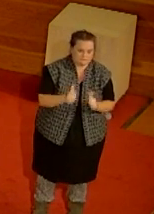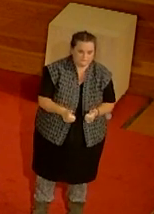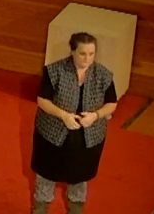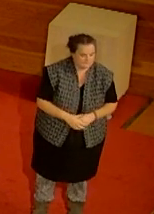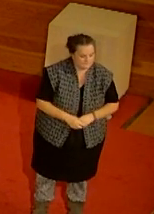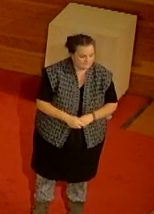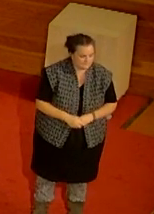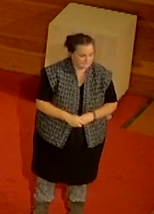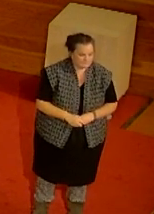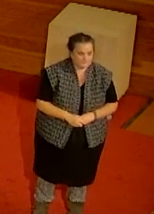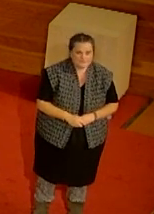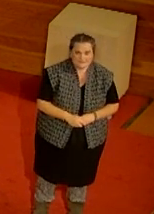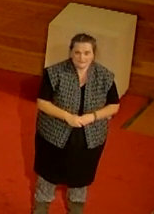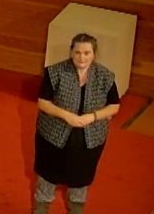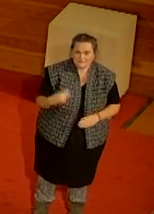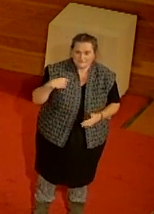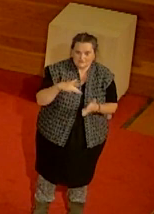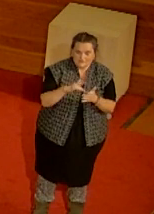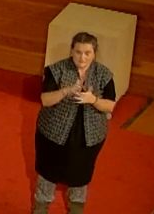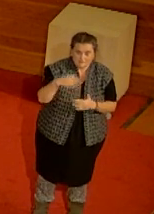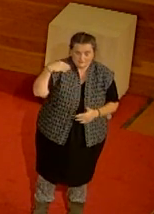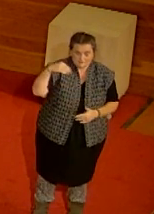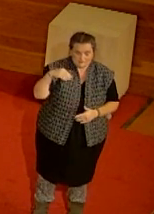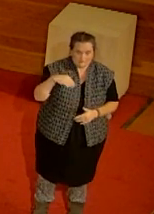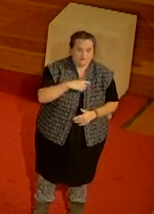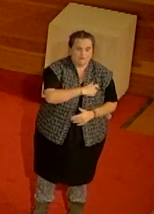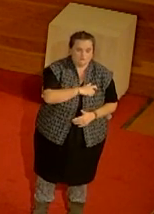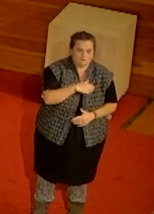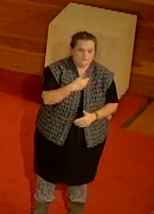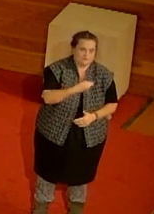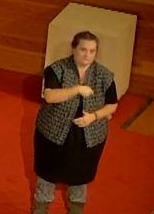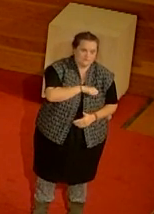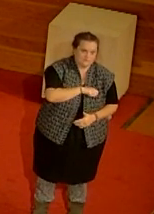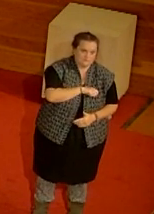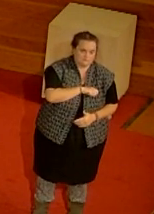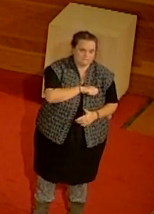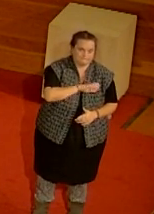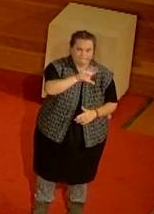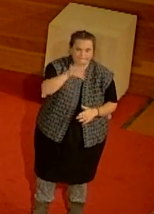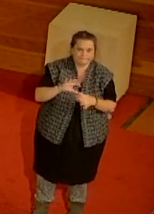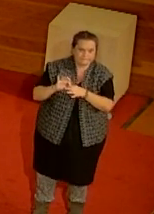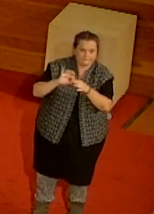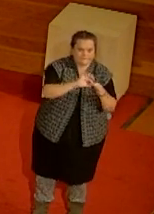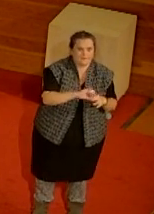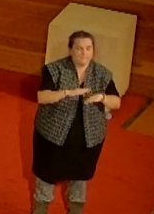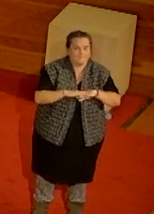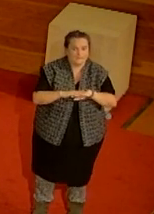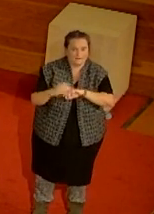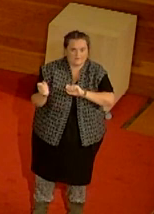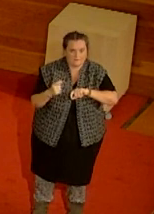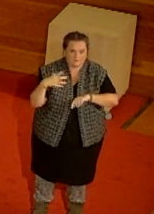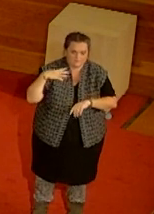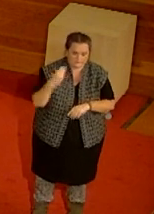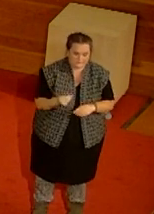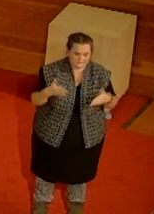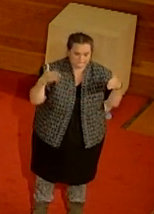decía que Jesús Núñez es presidente del comité español de la de la agencia de las Naciones Unidas para los refugiados palestinos además